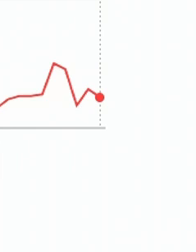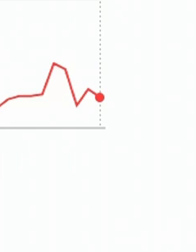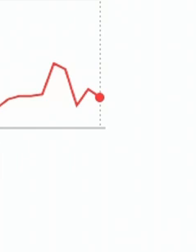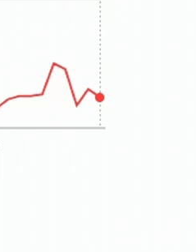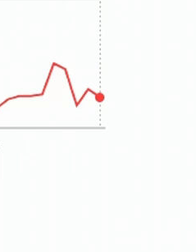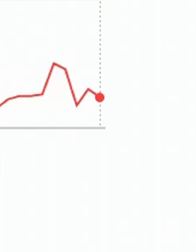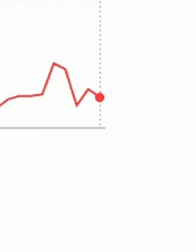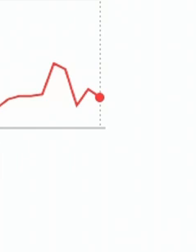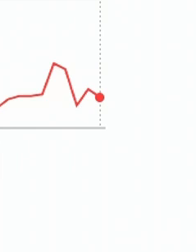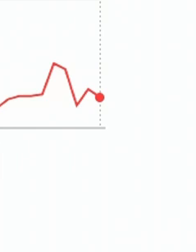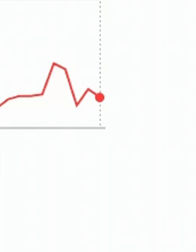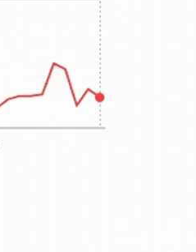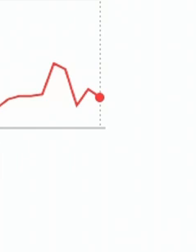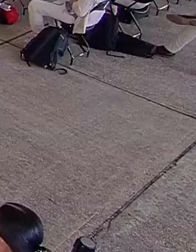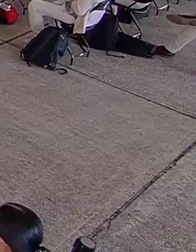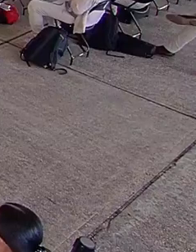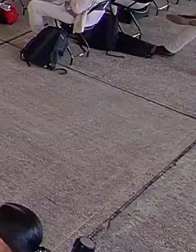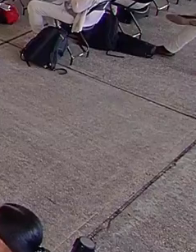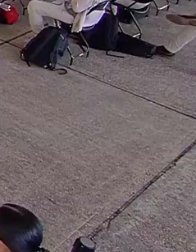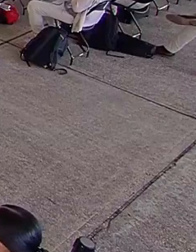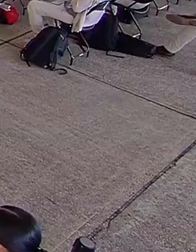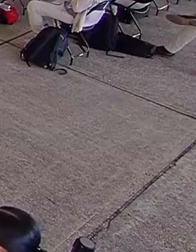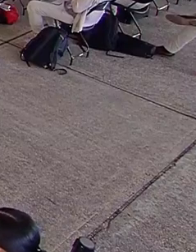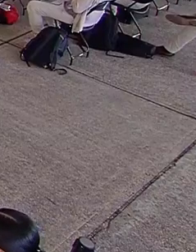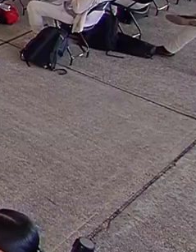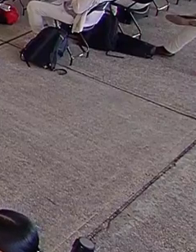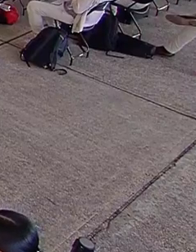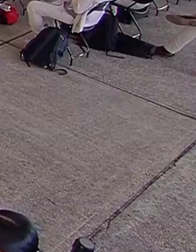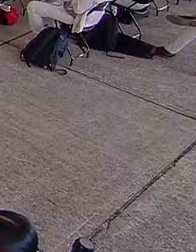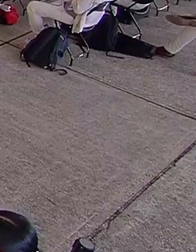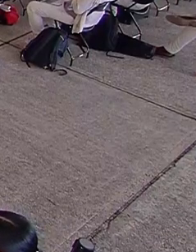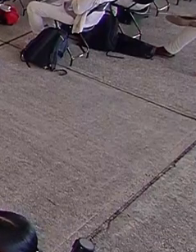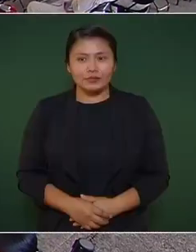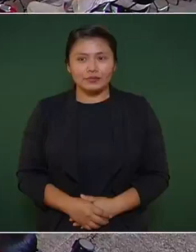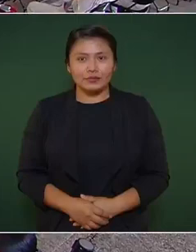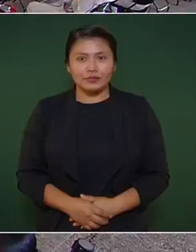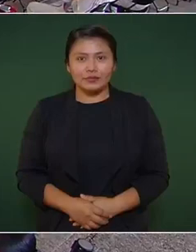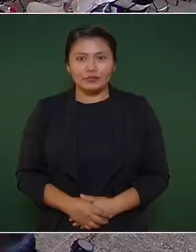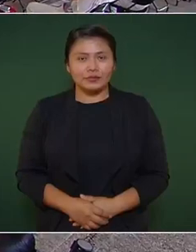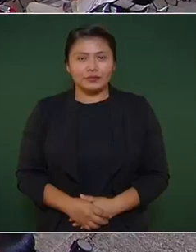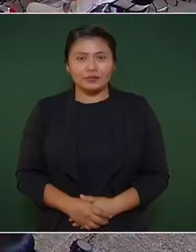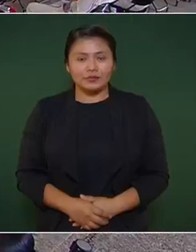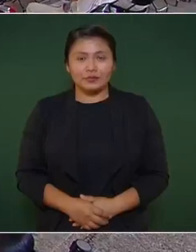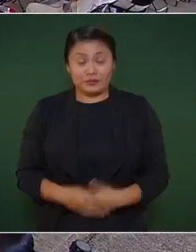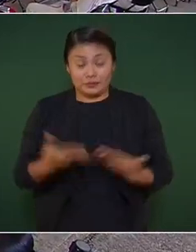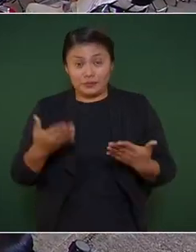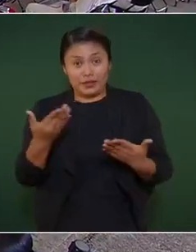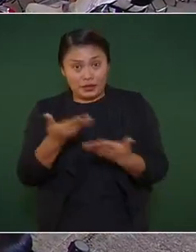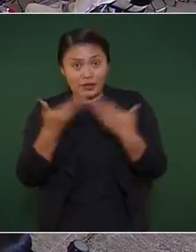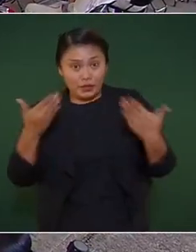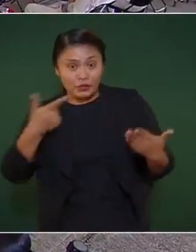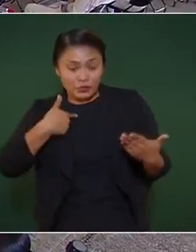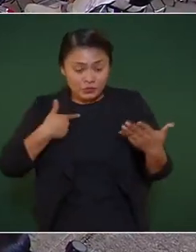que se puede invertir. Si la tasa ahora es